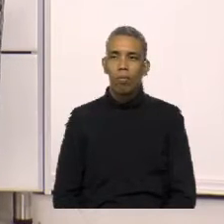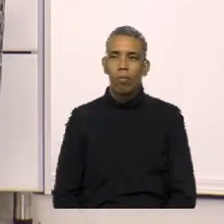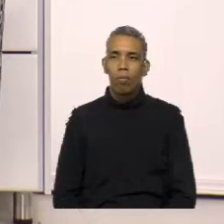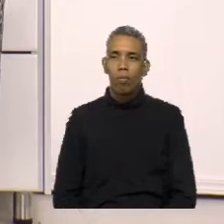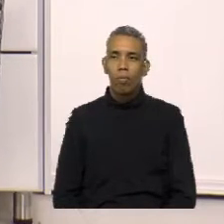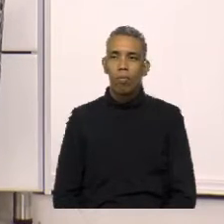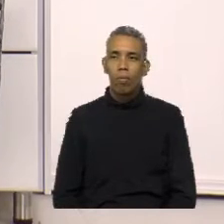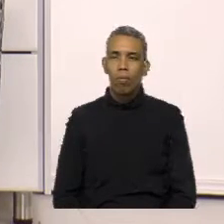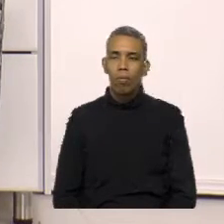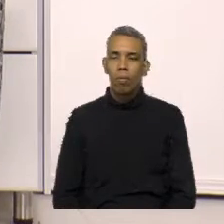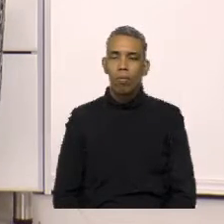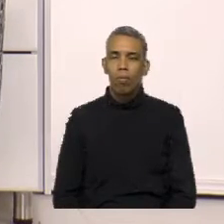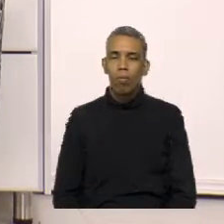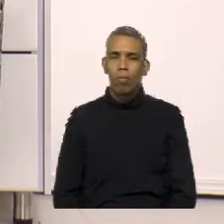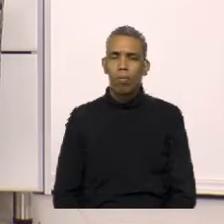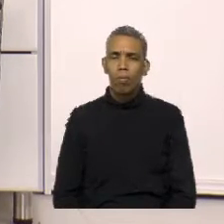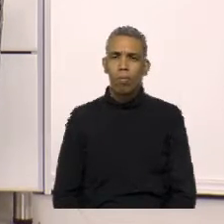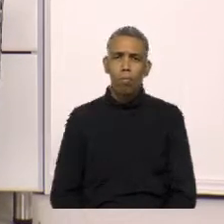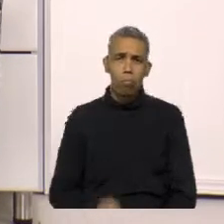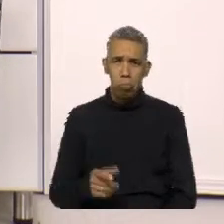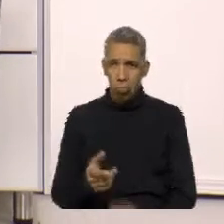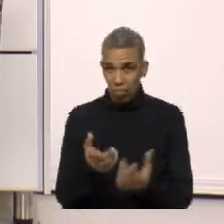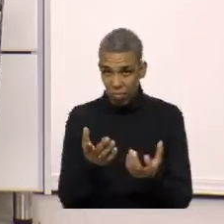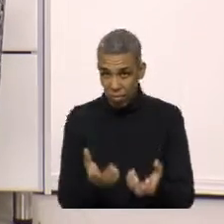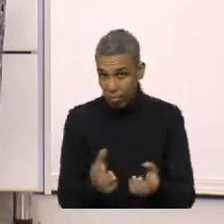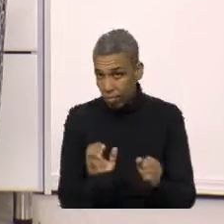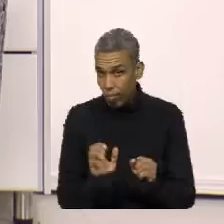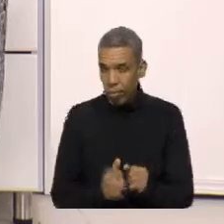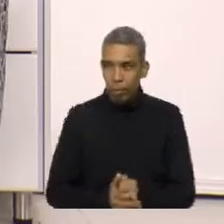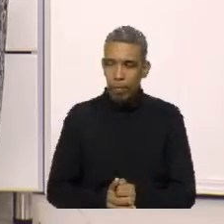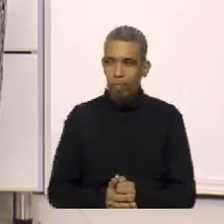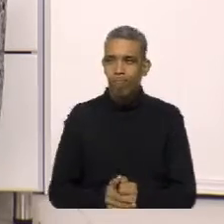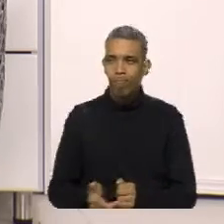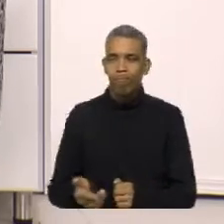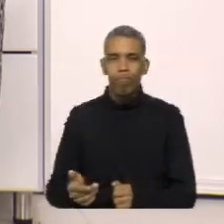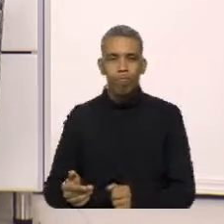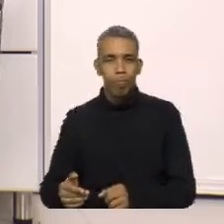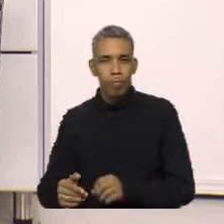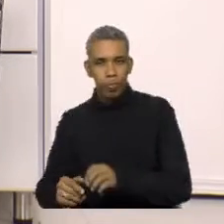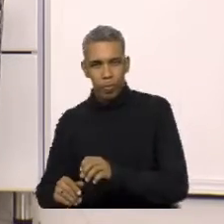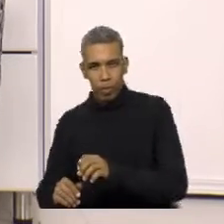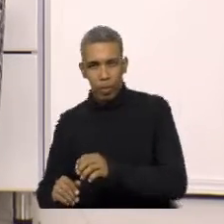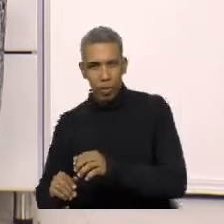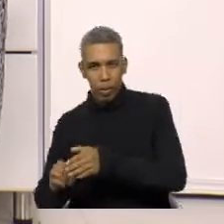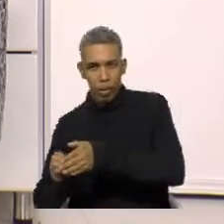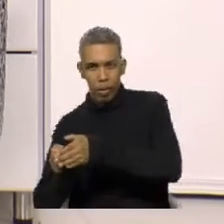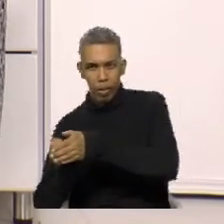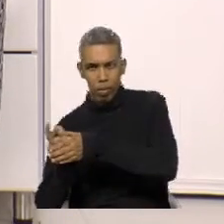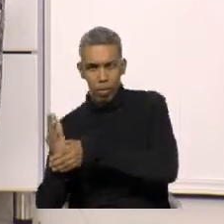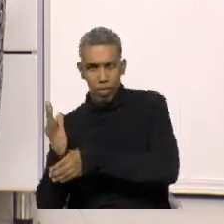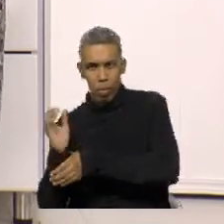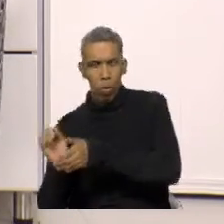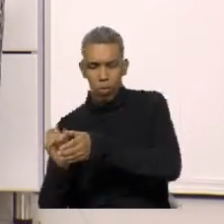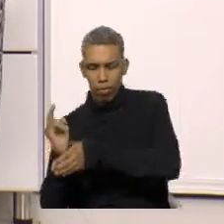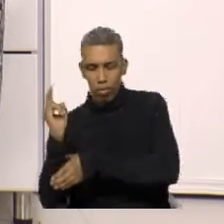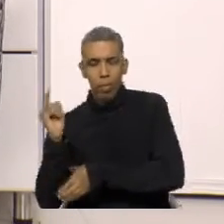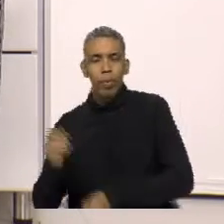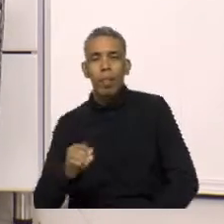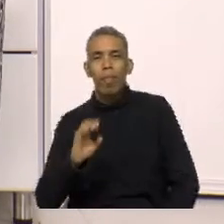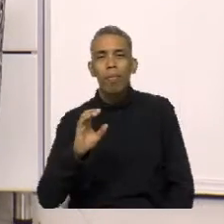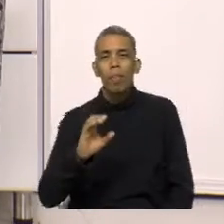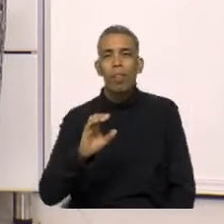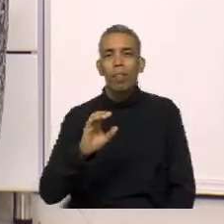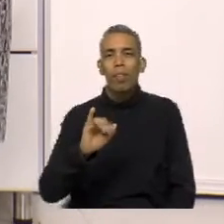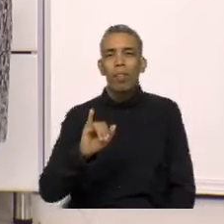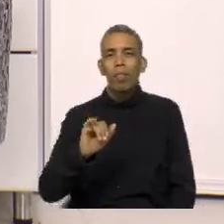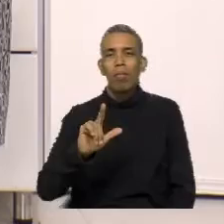Si le quieren adicionar de pronto un cilantrico acá o una cebollita, lo pueden hacer. Es como